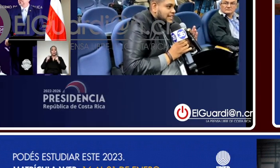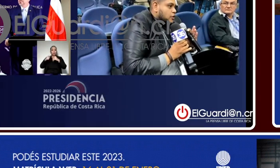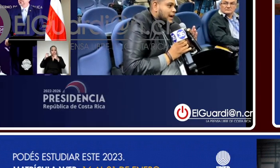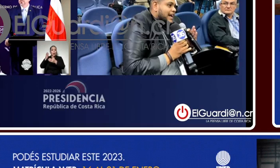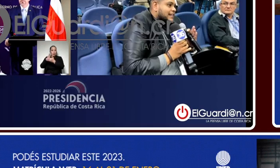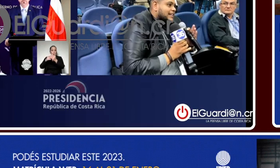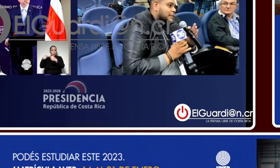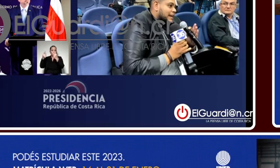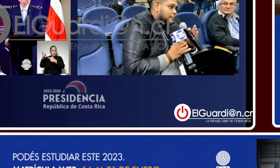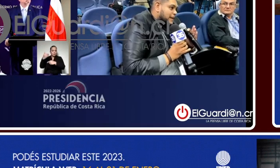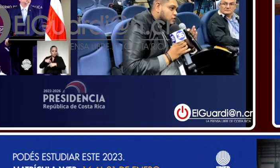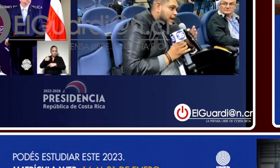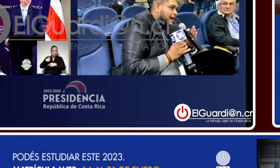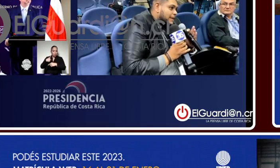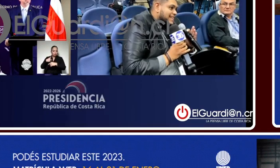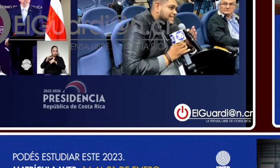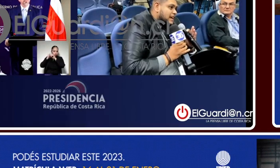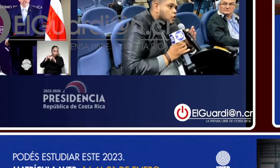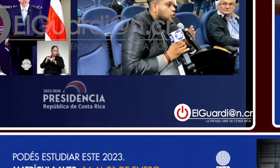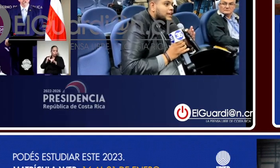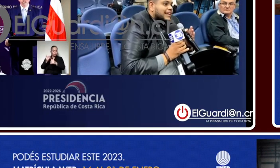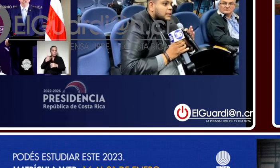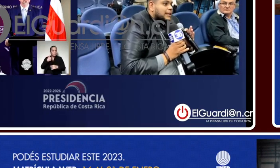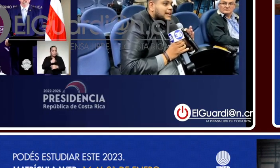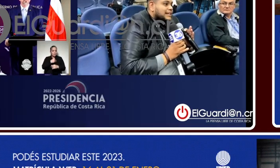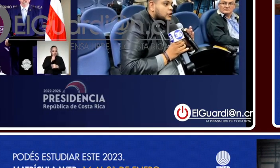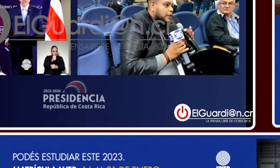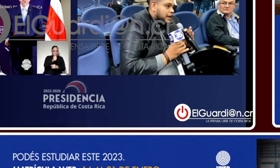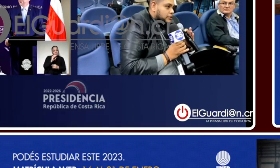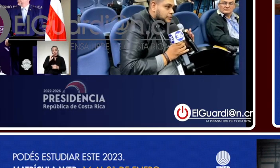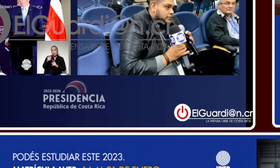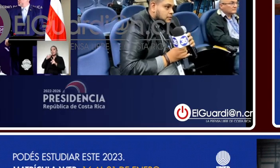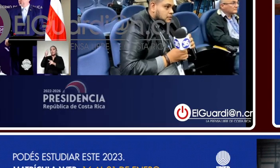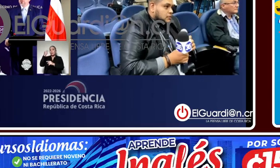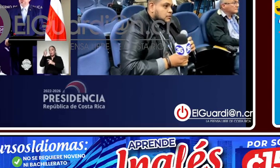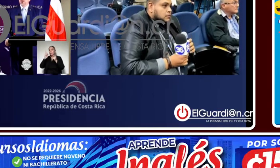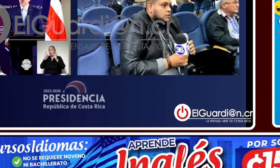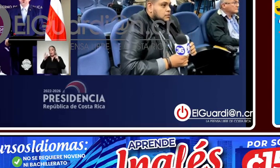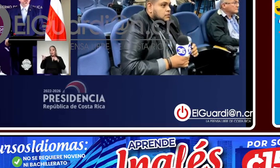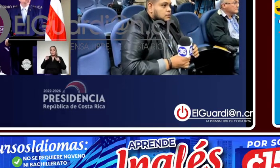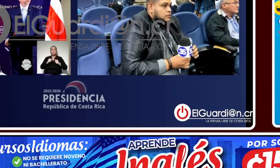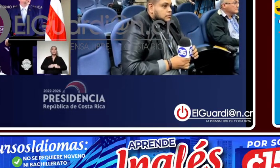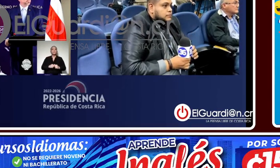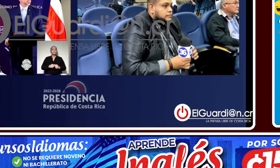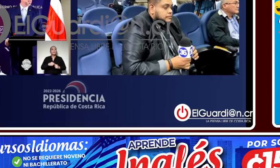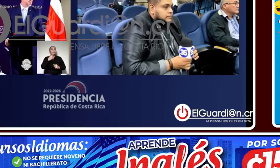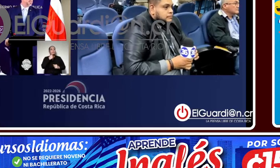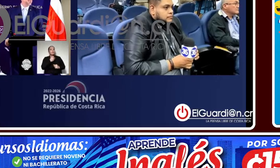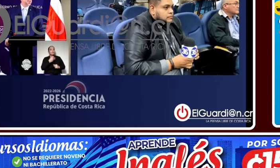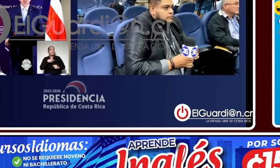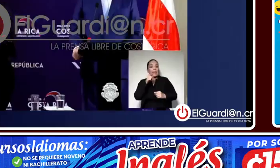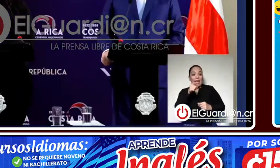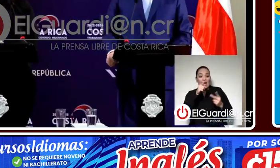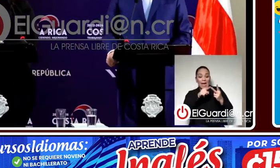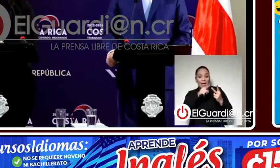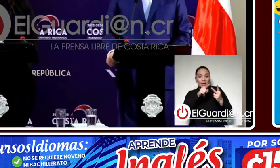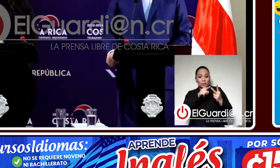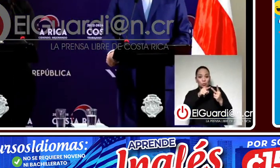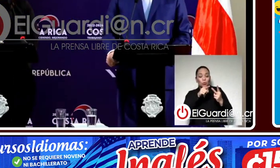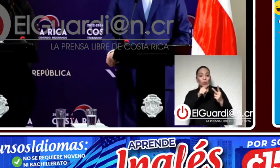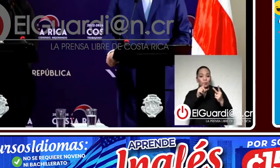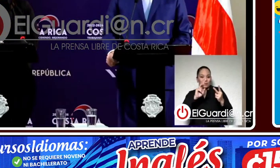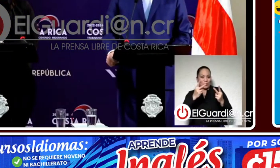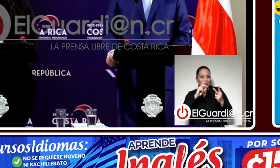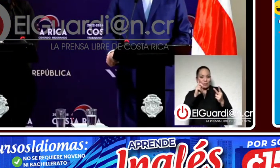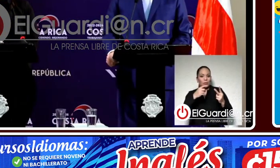señor y si lo harán de manera personal la ministra o directamente desde el gobierno. Eso se está valorando, lo estamos